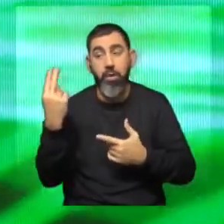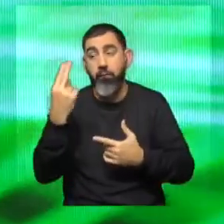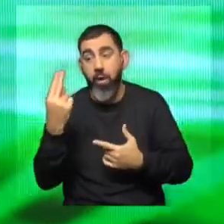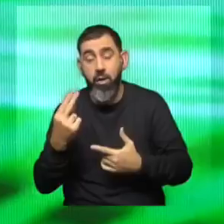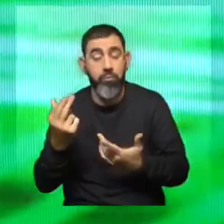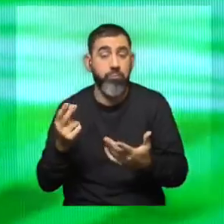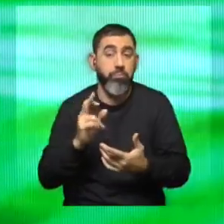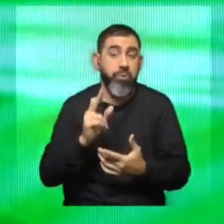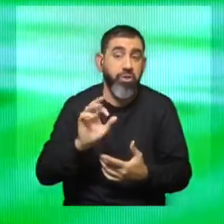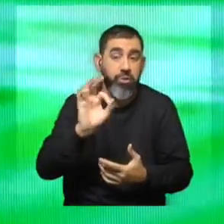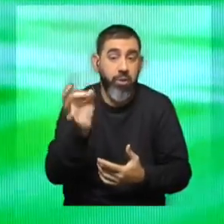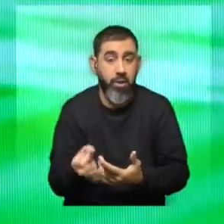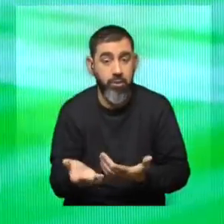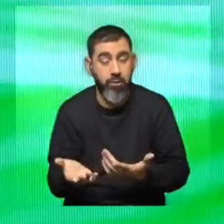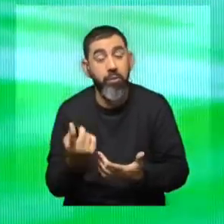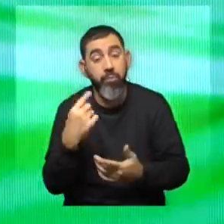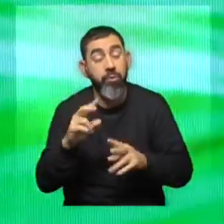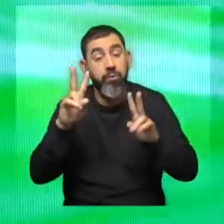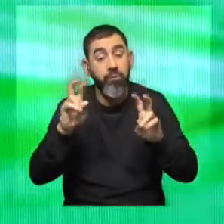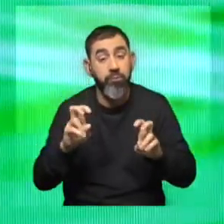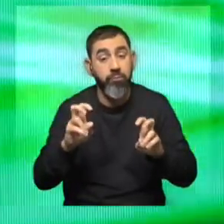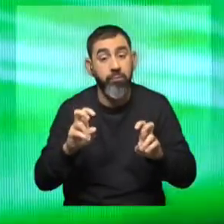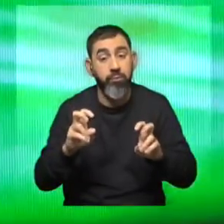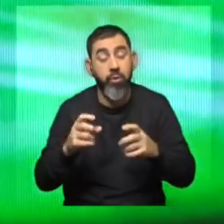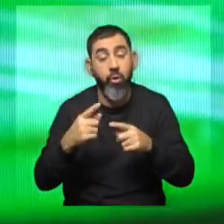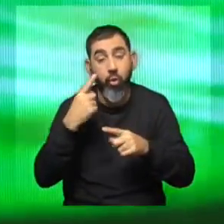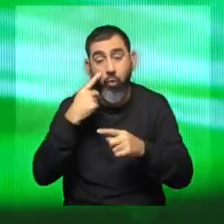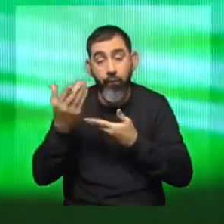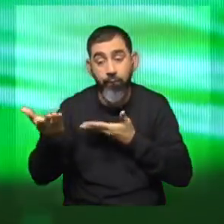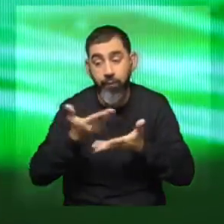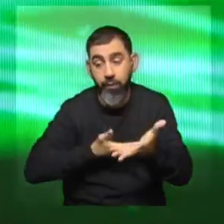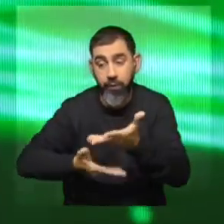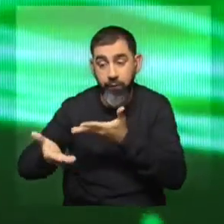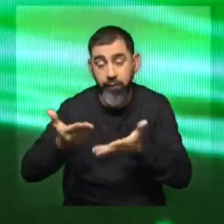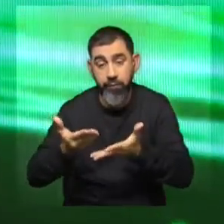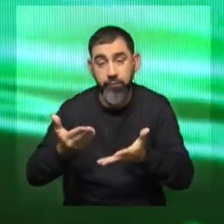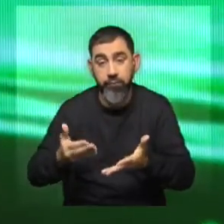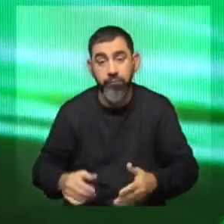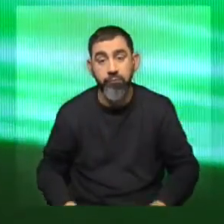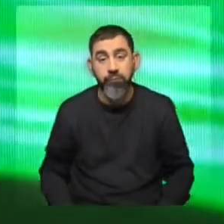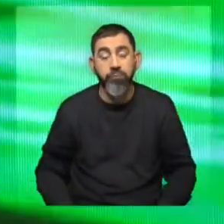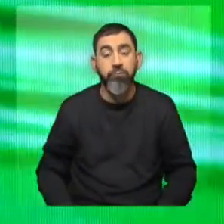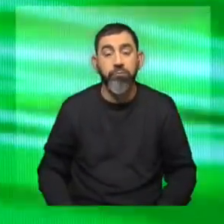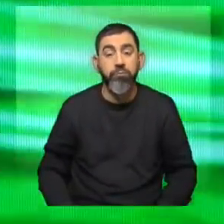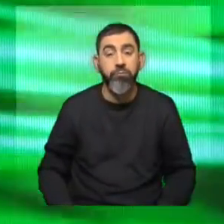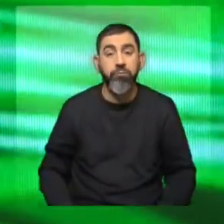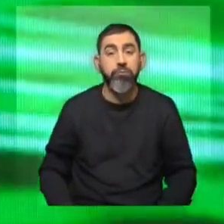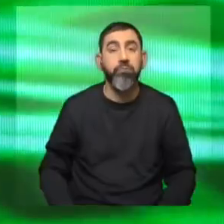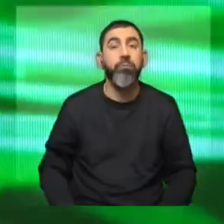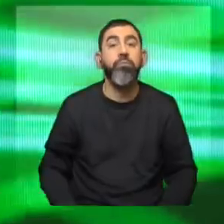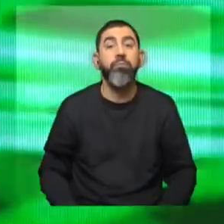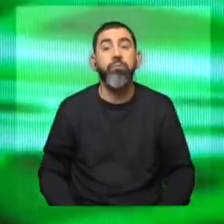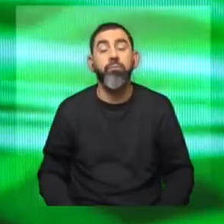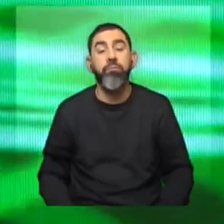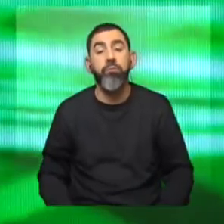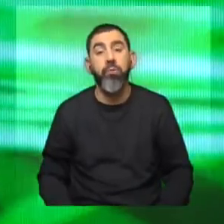Este pero con respecto a lo de la convivencia que es algo que nosotros trabajamos muchísimo y siempre decimos que